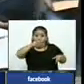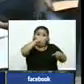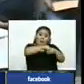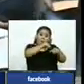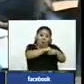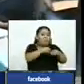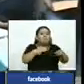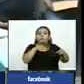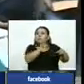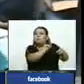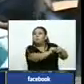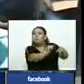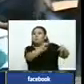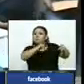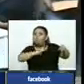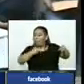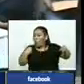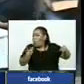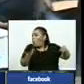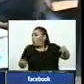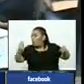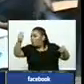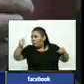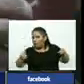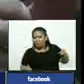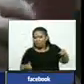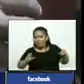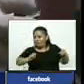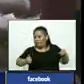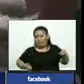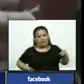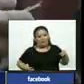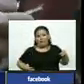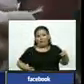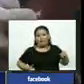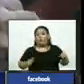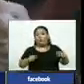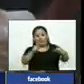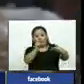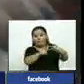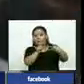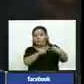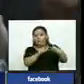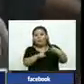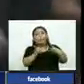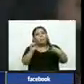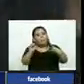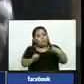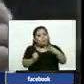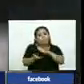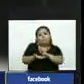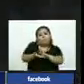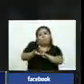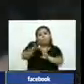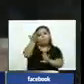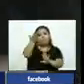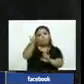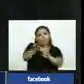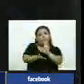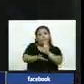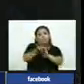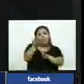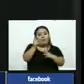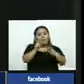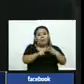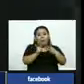las pensiones para cubrir déficits presupuestarios. Entonces, y el otro elemento es superar, ir más allá de ese